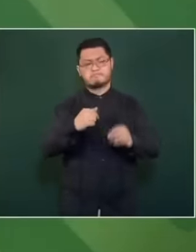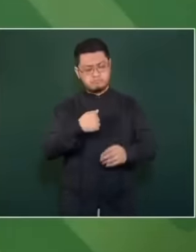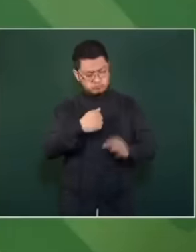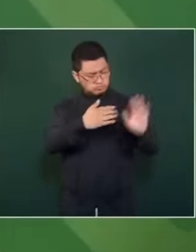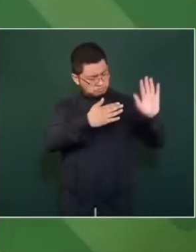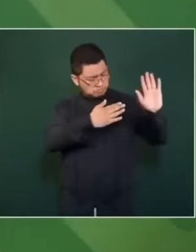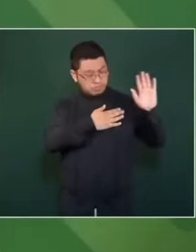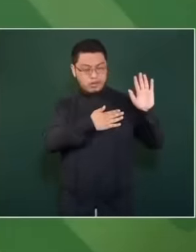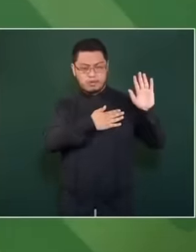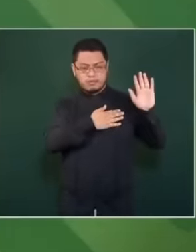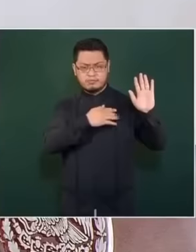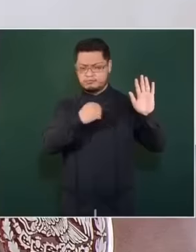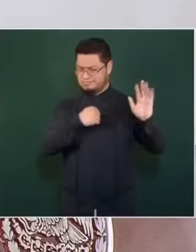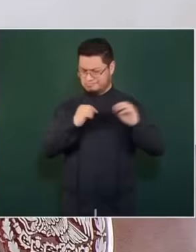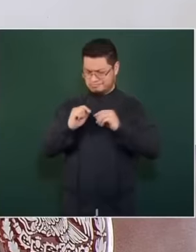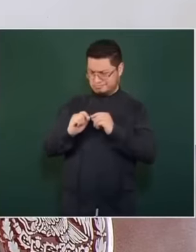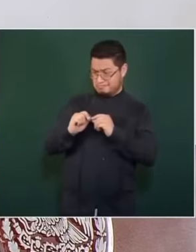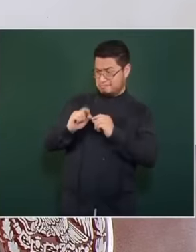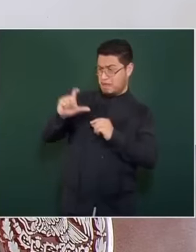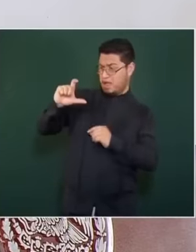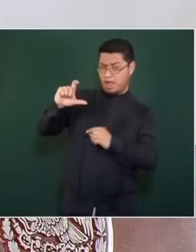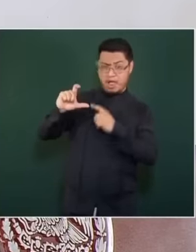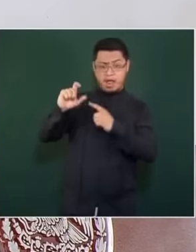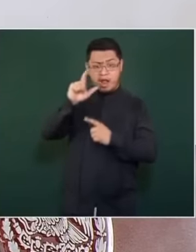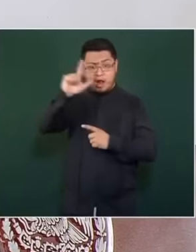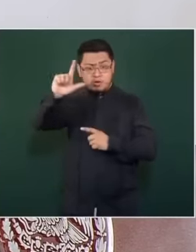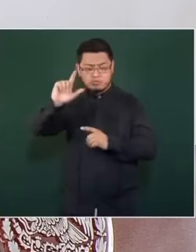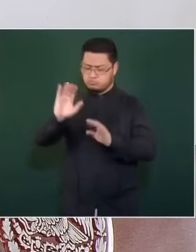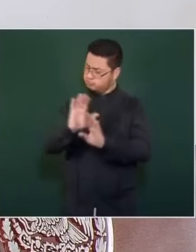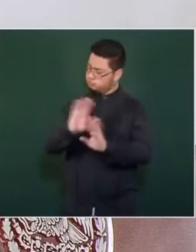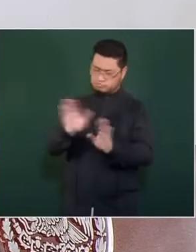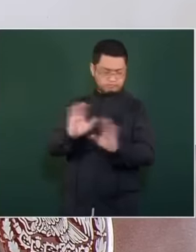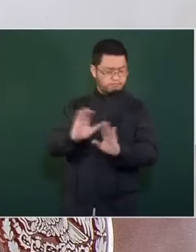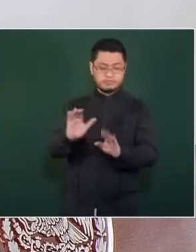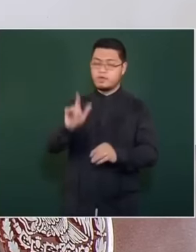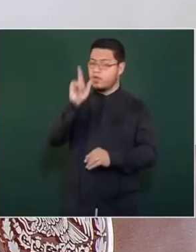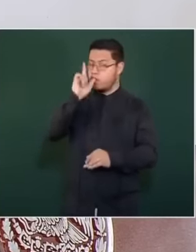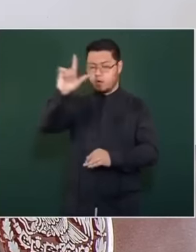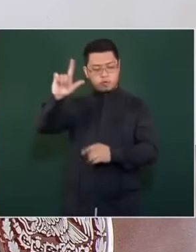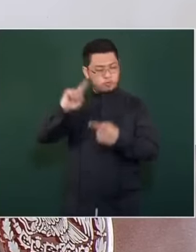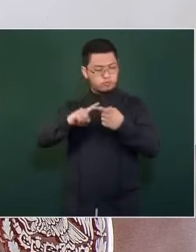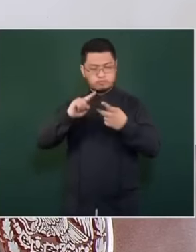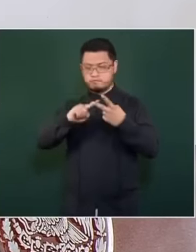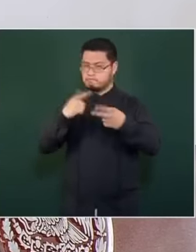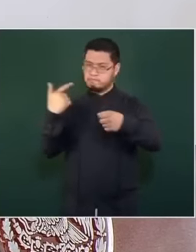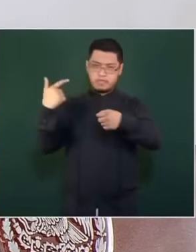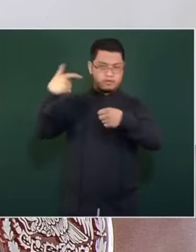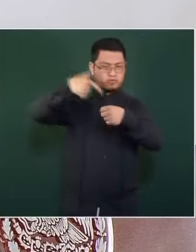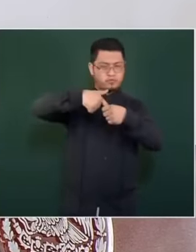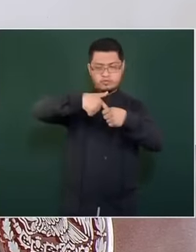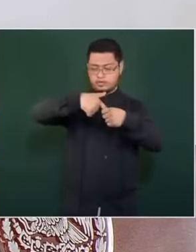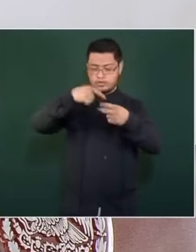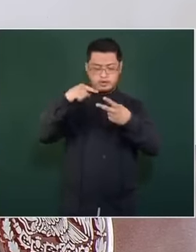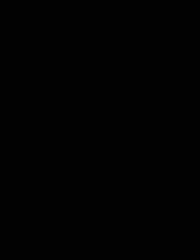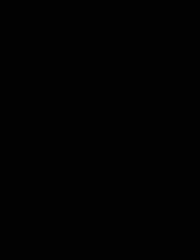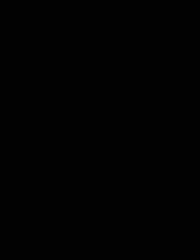mientras estemos nosotros en el gobierno, ni de la luz, ni de las gasolinas, ni del diésel.